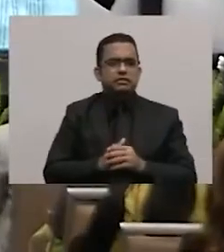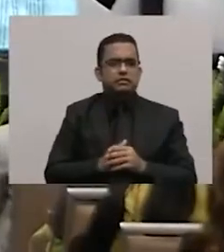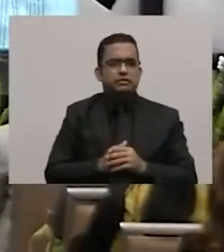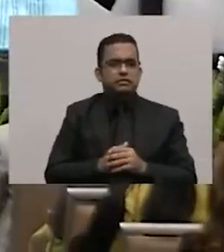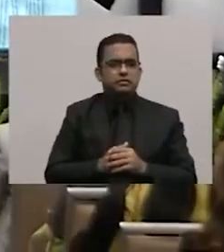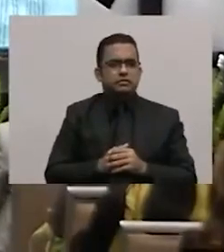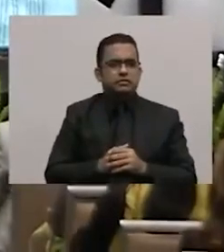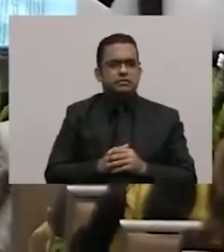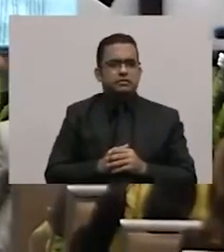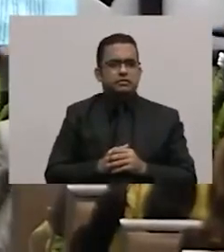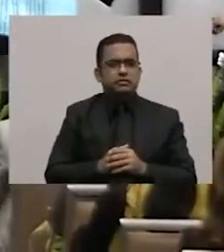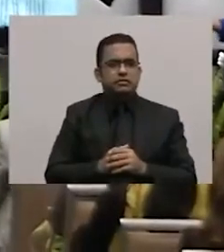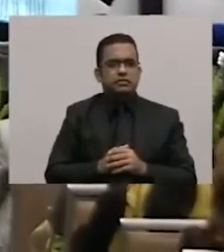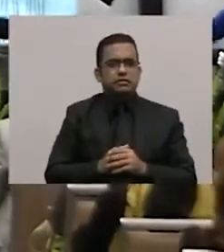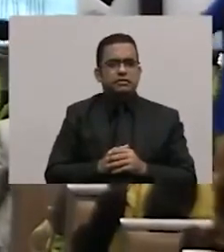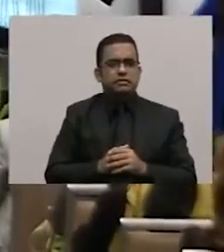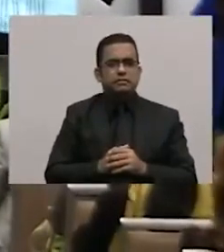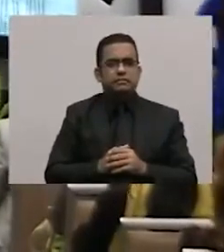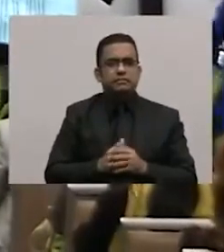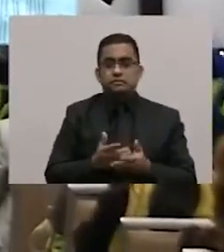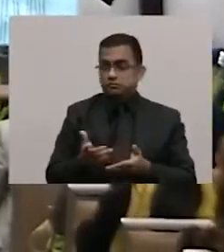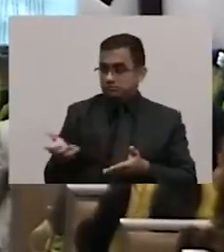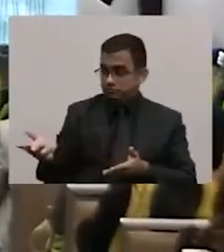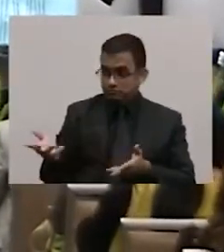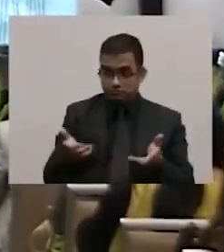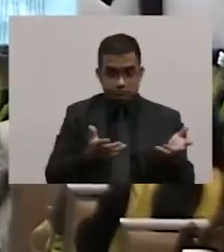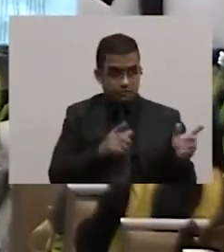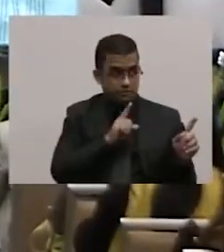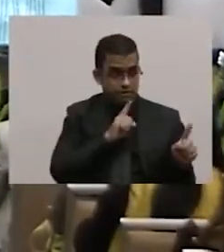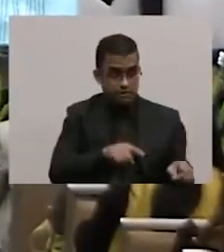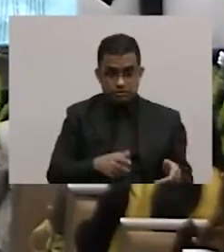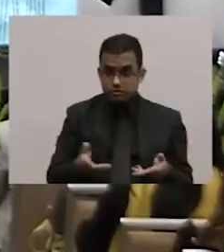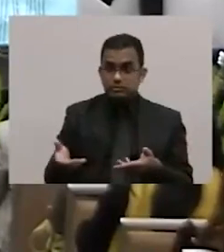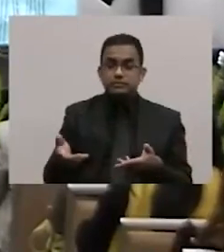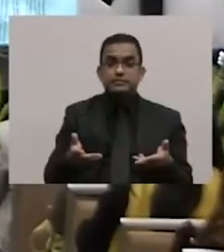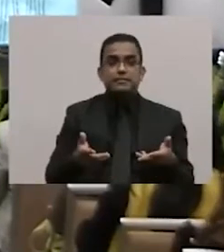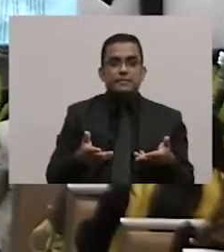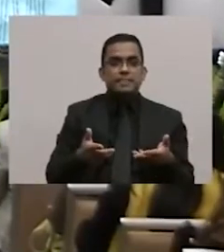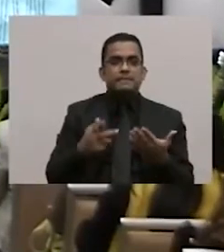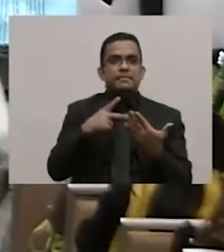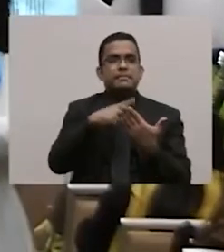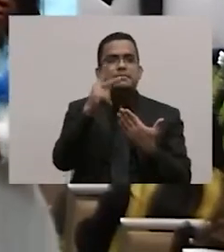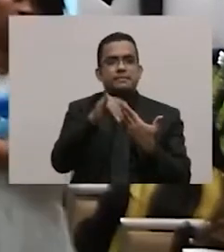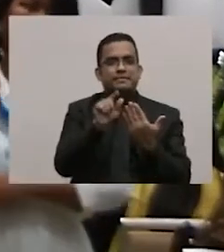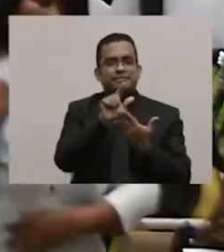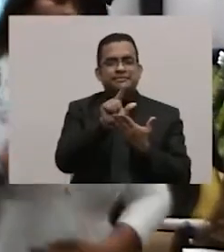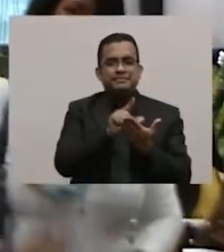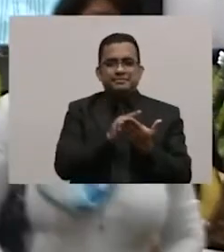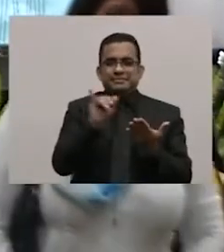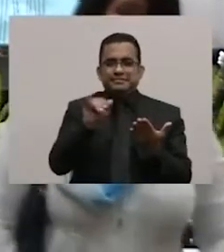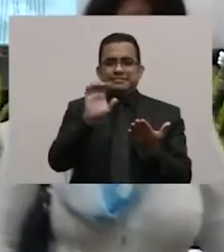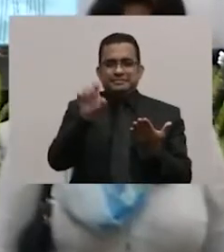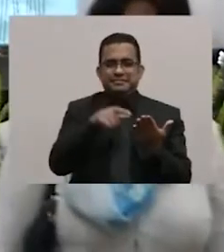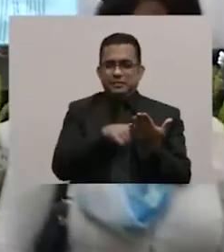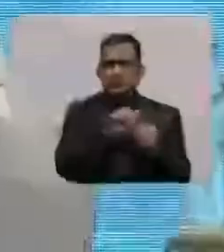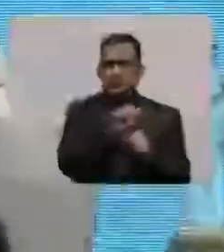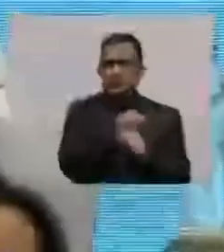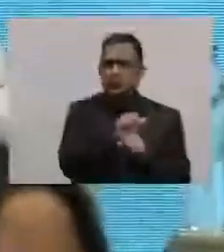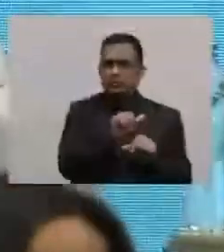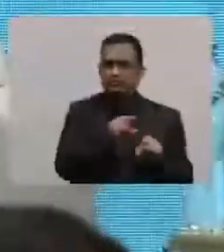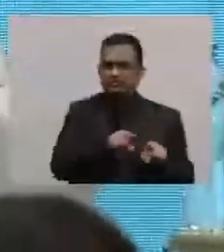de darle la participación a uno de ustedes para que responda, justamente en el proyecto de ley que la Junta Central Electoral está